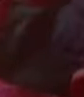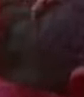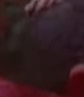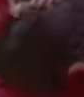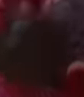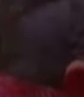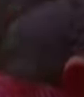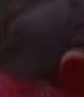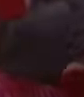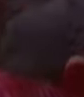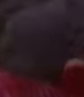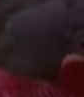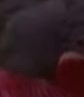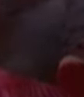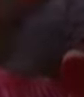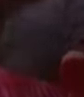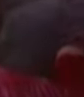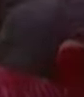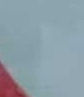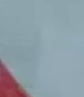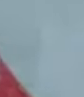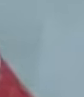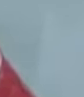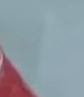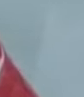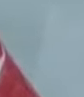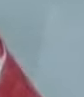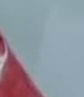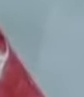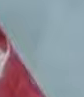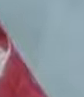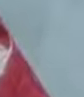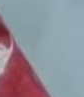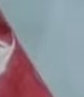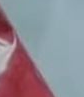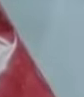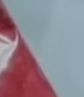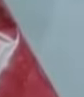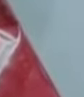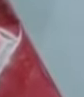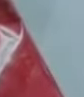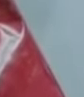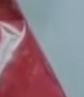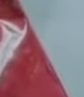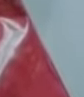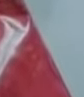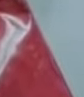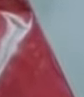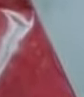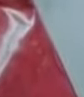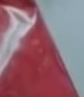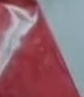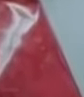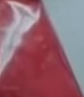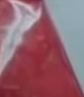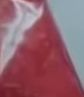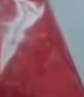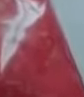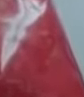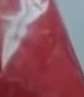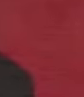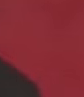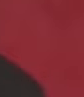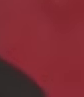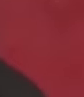clubes, fuera de la nube faltan rimas y actitud. Ves tu fama y tu carrera gracias al dinero, tú comprando portadas y yo